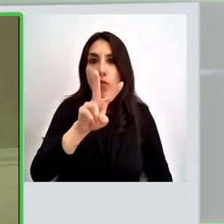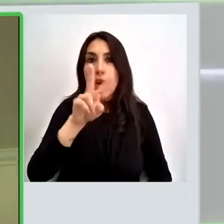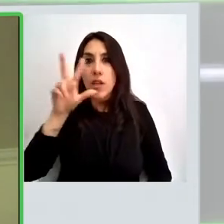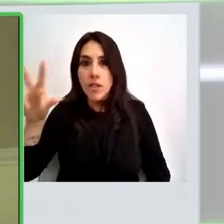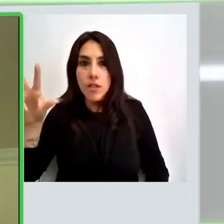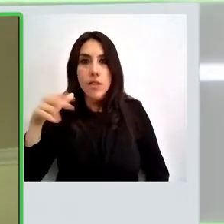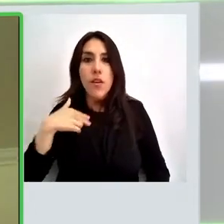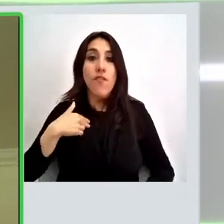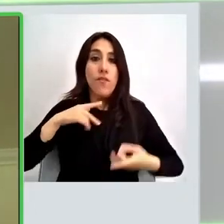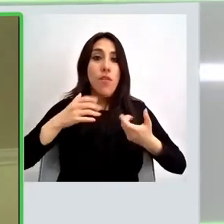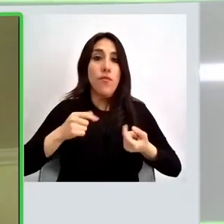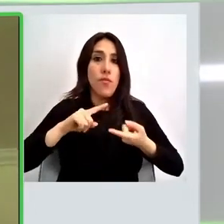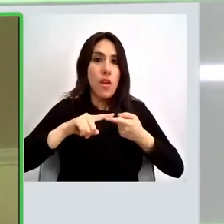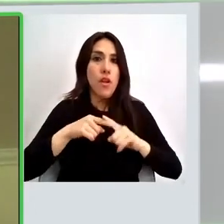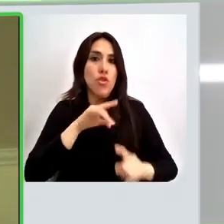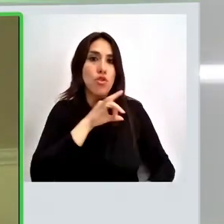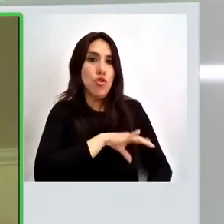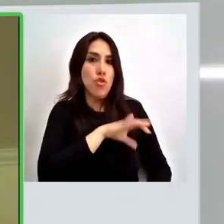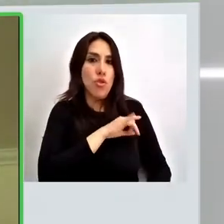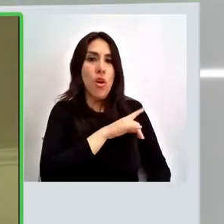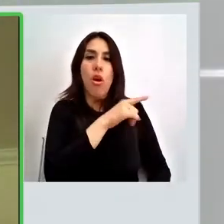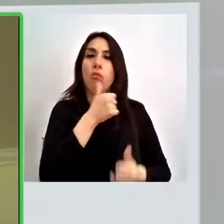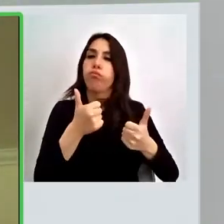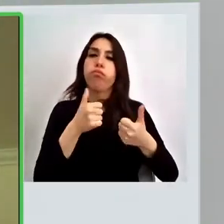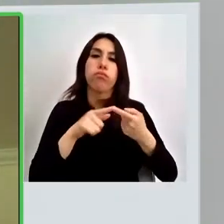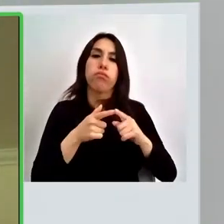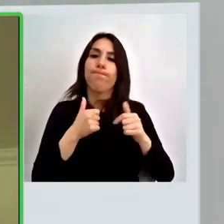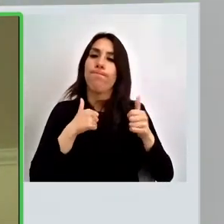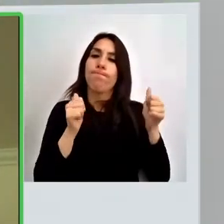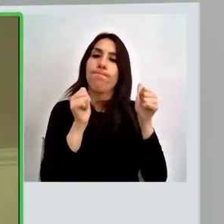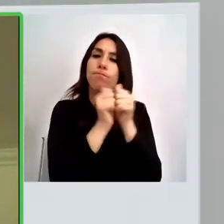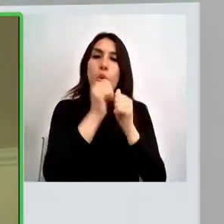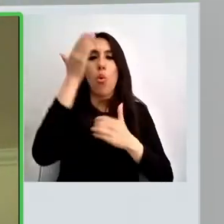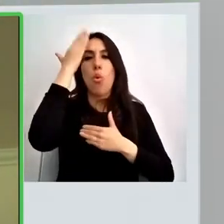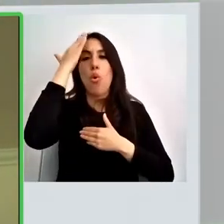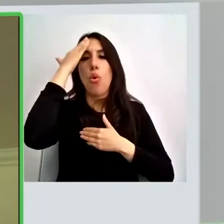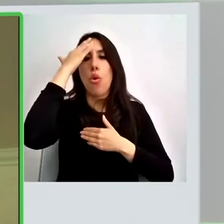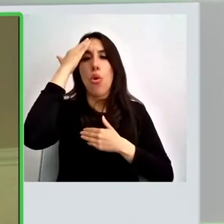sería genial poder hacerlo e quizás si le podemos conversar al respecto